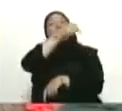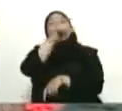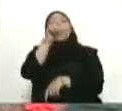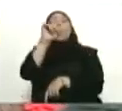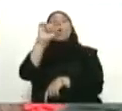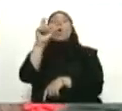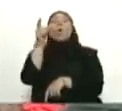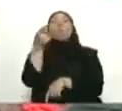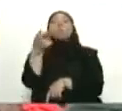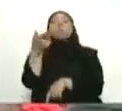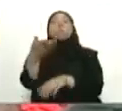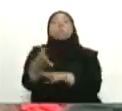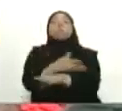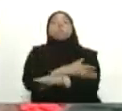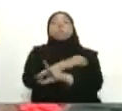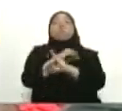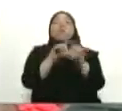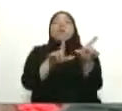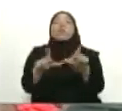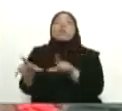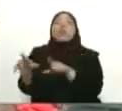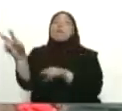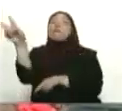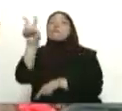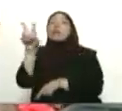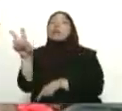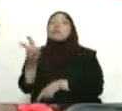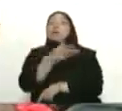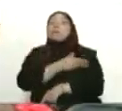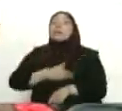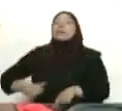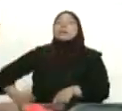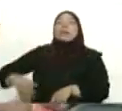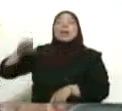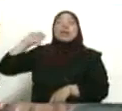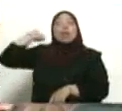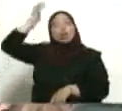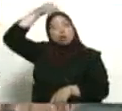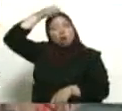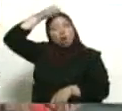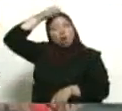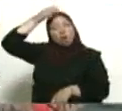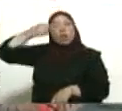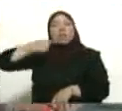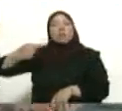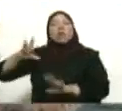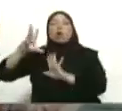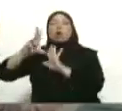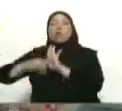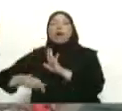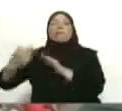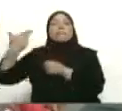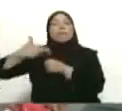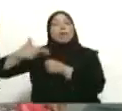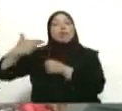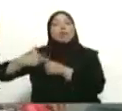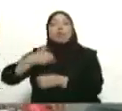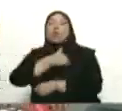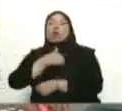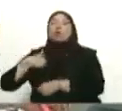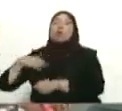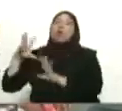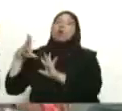poco dijo ya teníamos listo a Venezuela para robarle su petróleo porque ellos no nos quieren comprar el petróleo